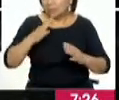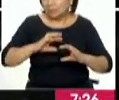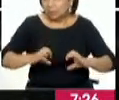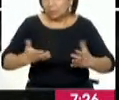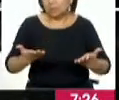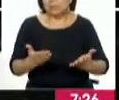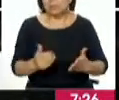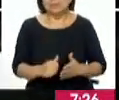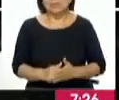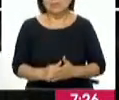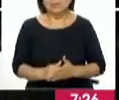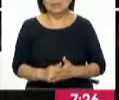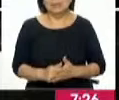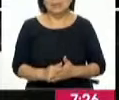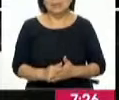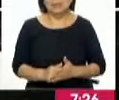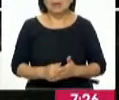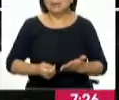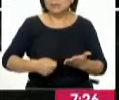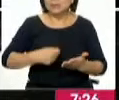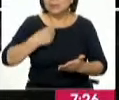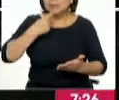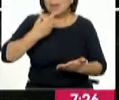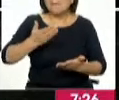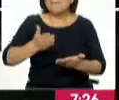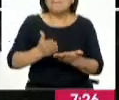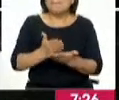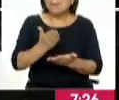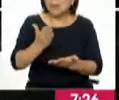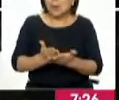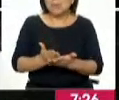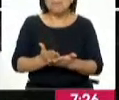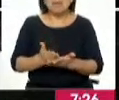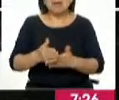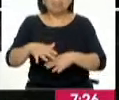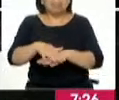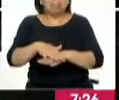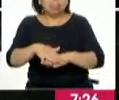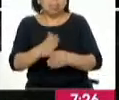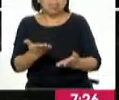logran las firmas necesarias para llevar esto